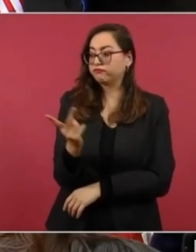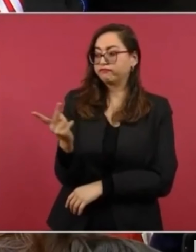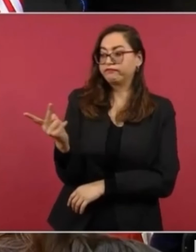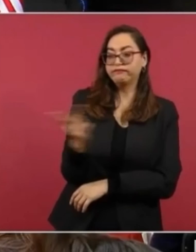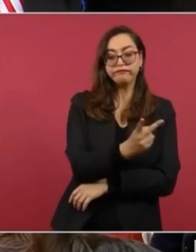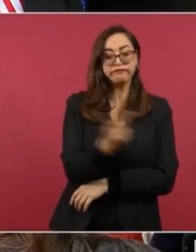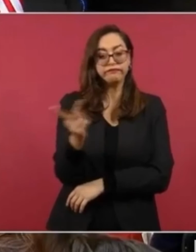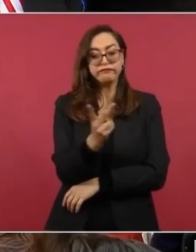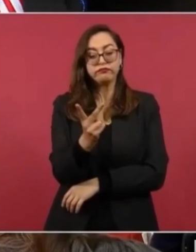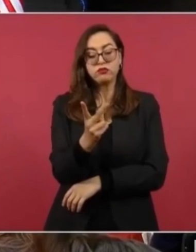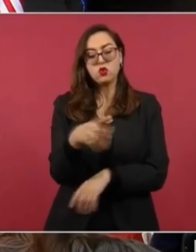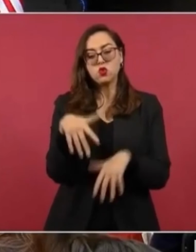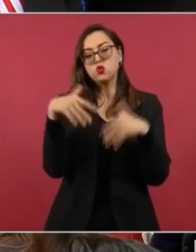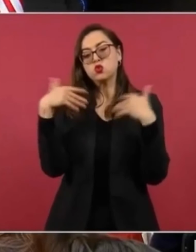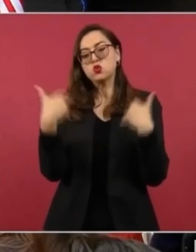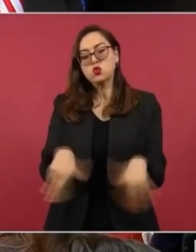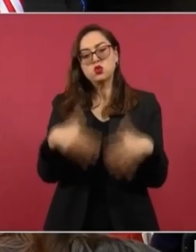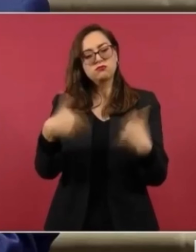manera